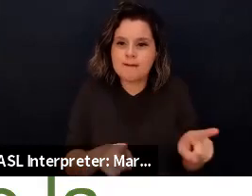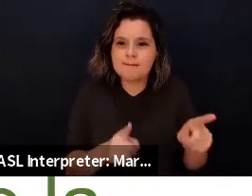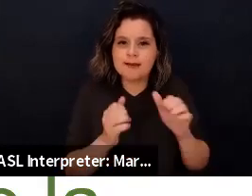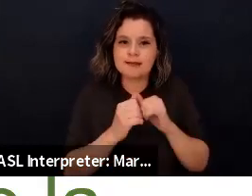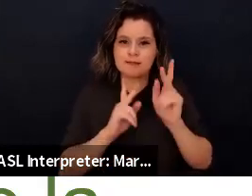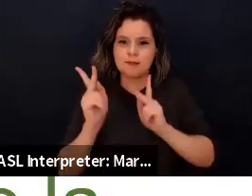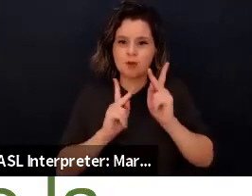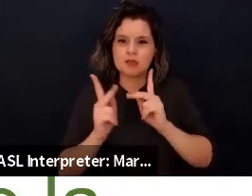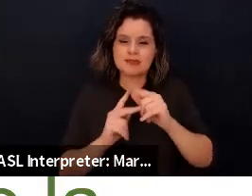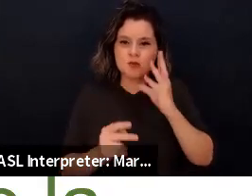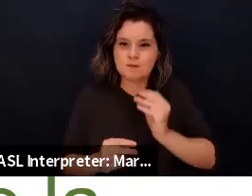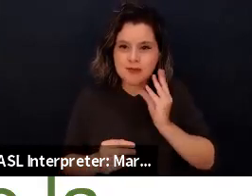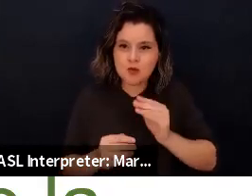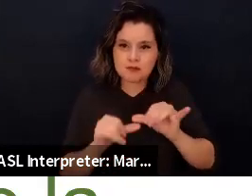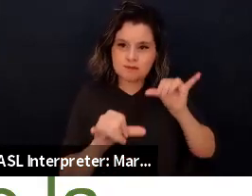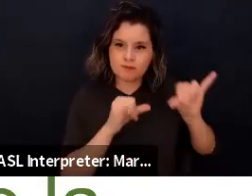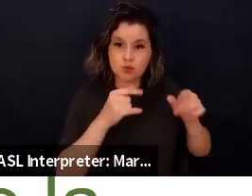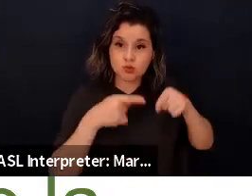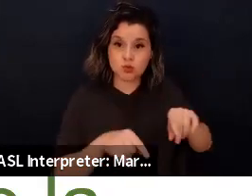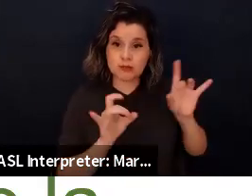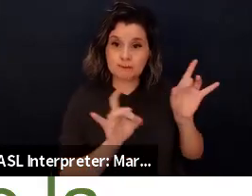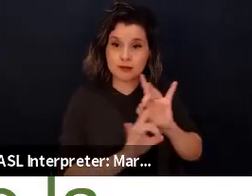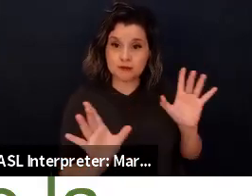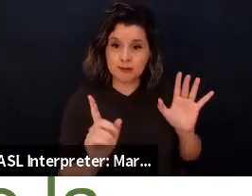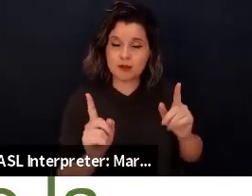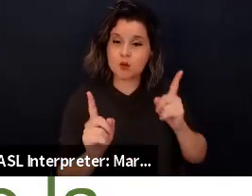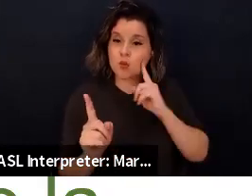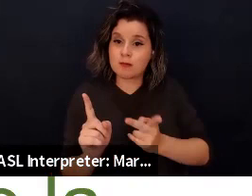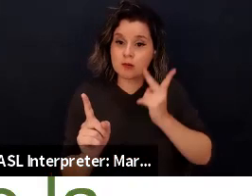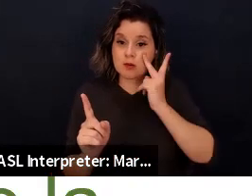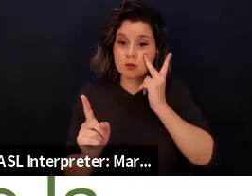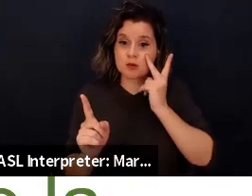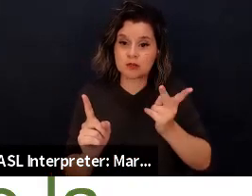gente detenida durante la pandemia. Y lo que hemos visto